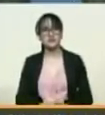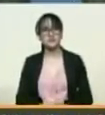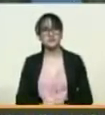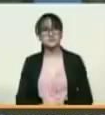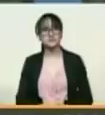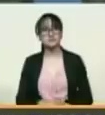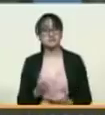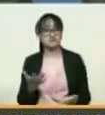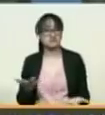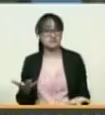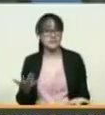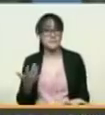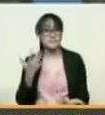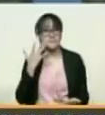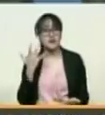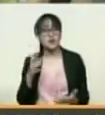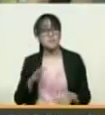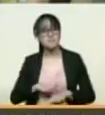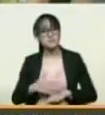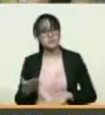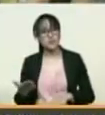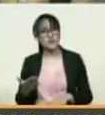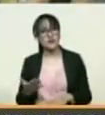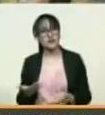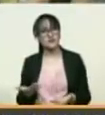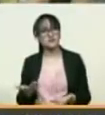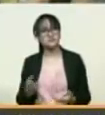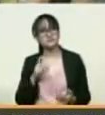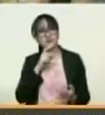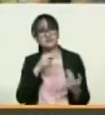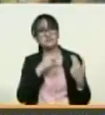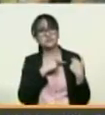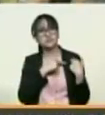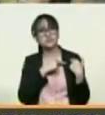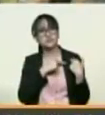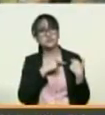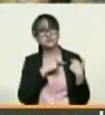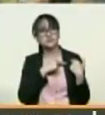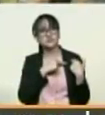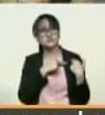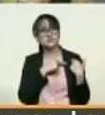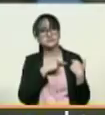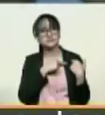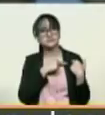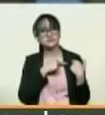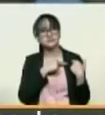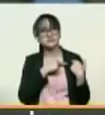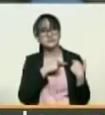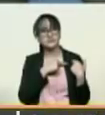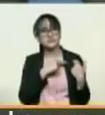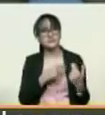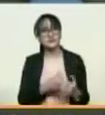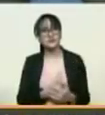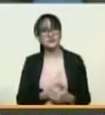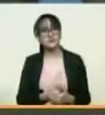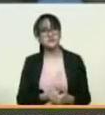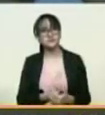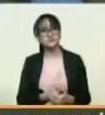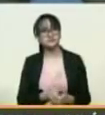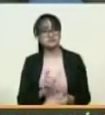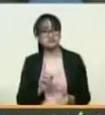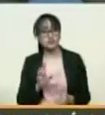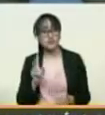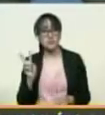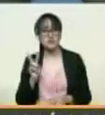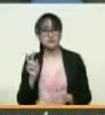Habría que ver en qué, cuál es el fundamento, competencia, facultad que puede tener un país que no sea Venezuela en